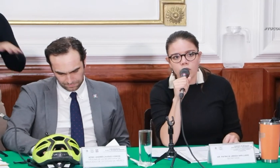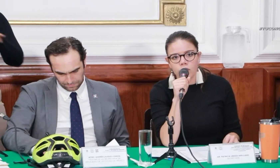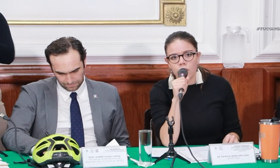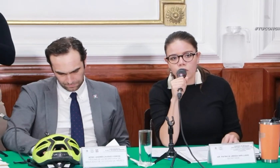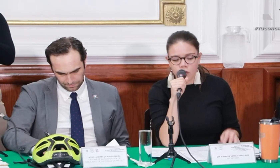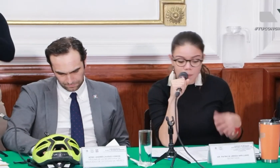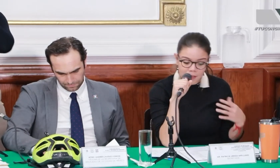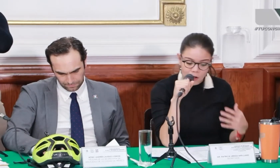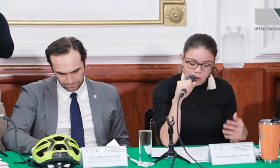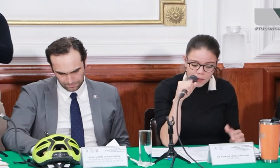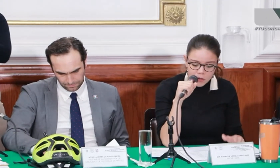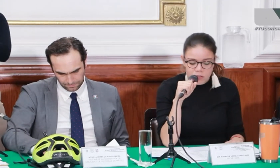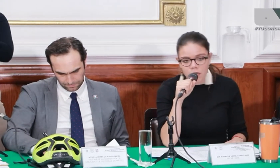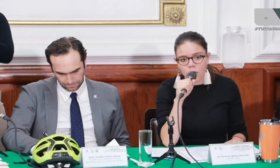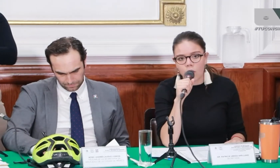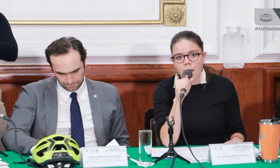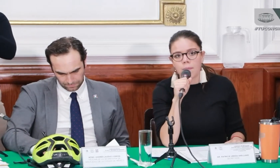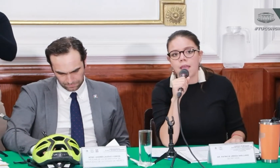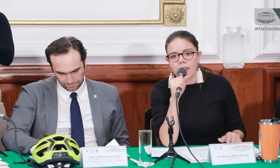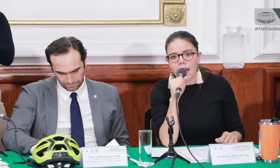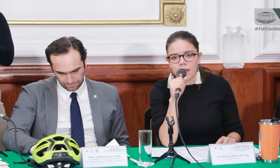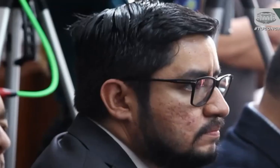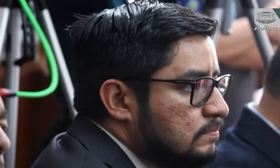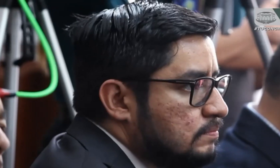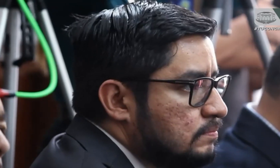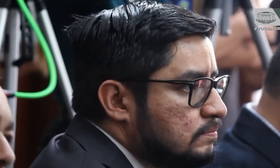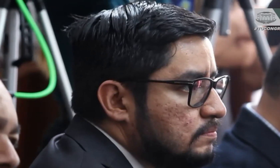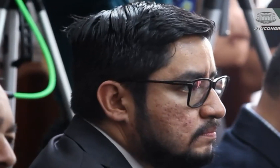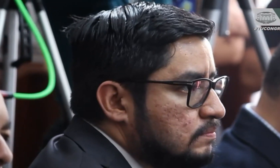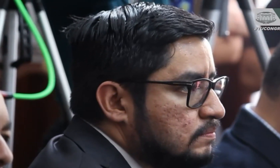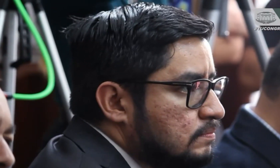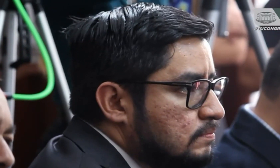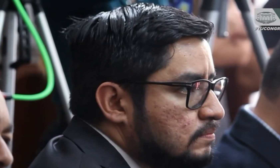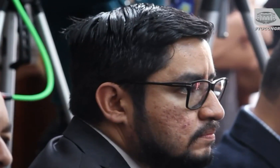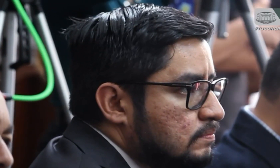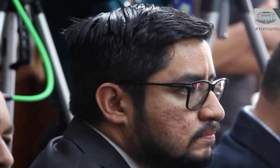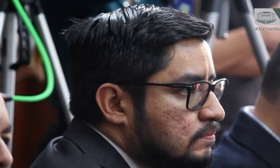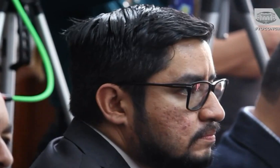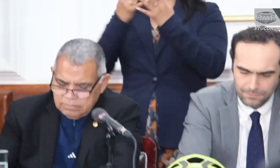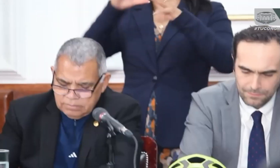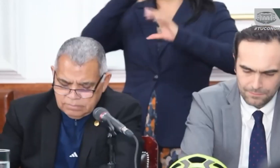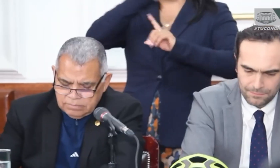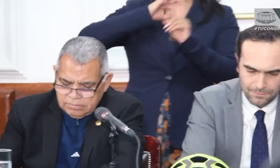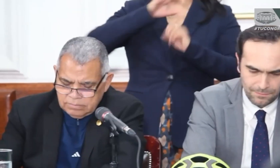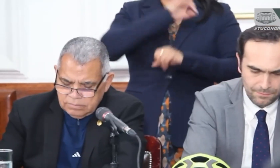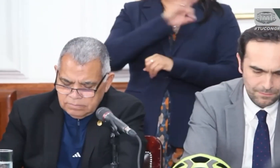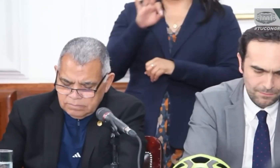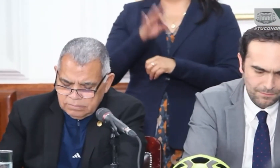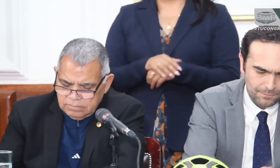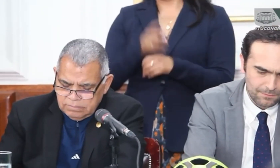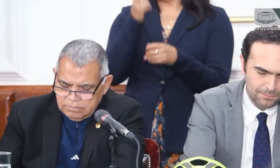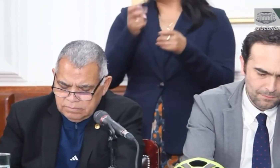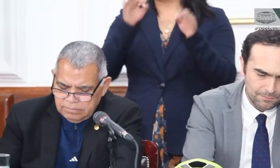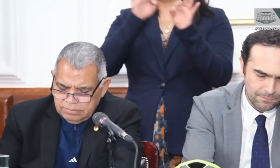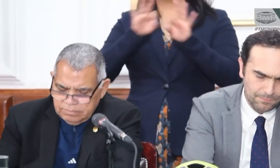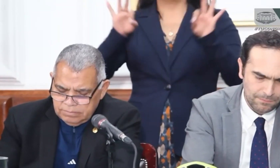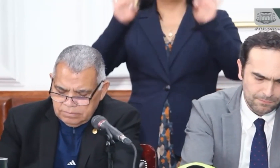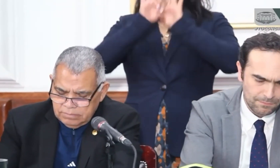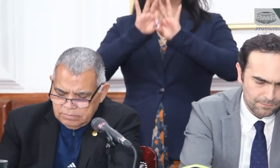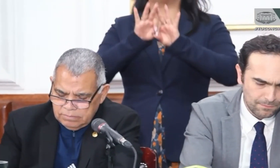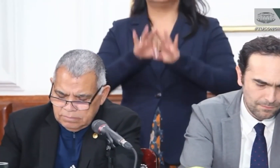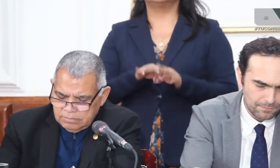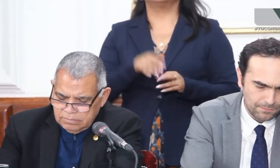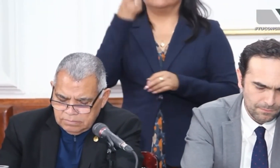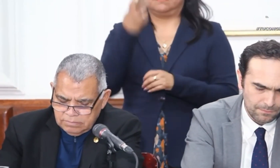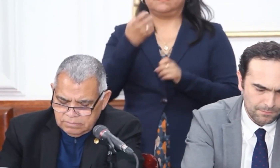menor costo, no solamente económico, sino ambiental y social para la Ciudad de México. En tanto, el funcionario de la Secretaría